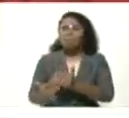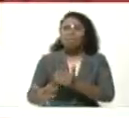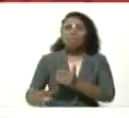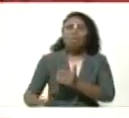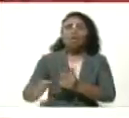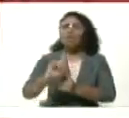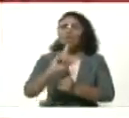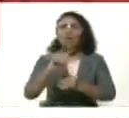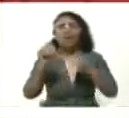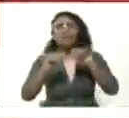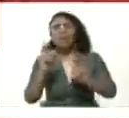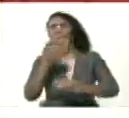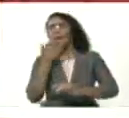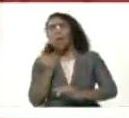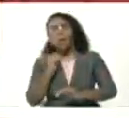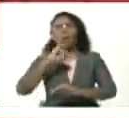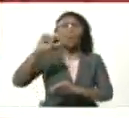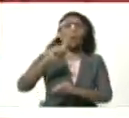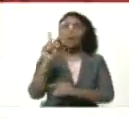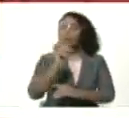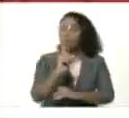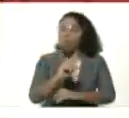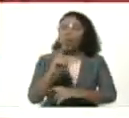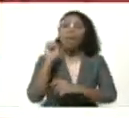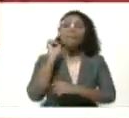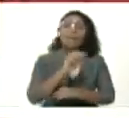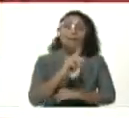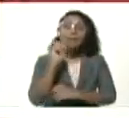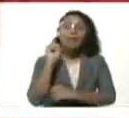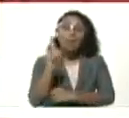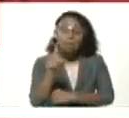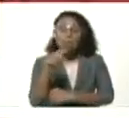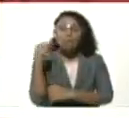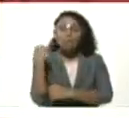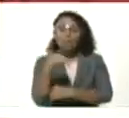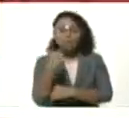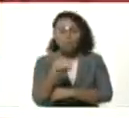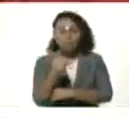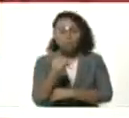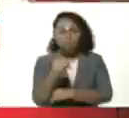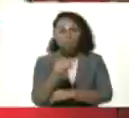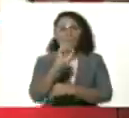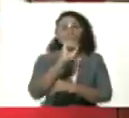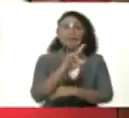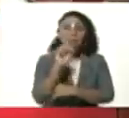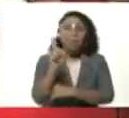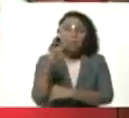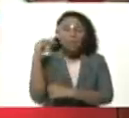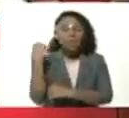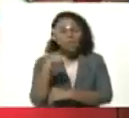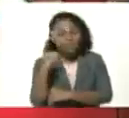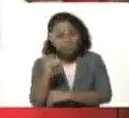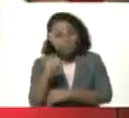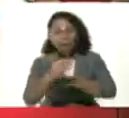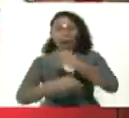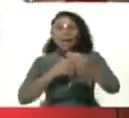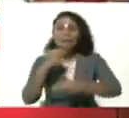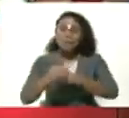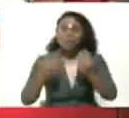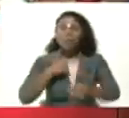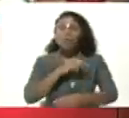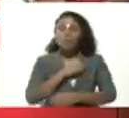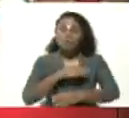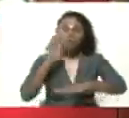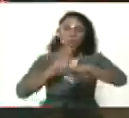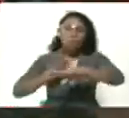decir, no, las elecciones las hacemos en julio, ¿no? Las elecciones son el 21 de noviembre. 21 de noviembre estamos